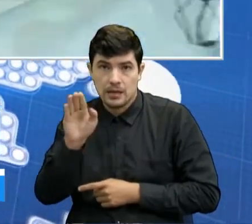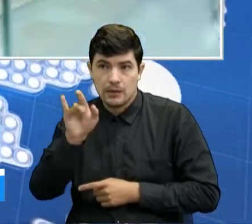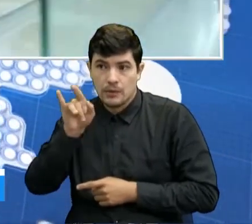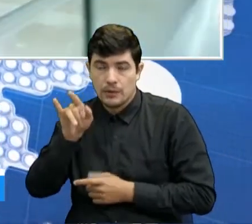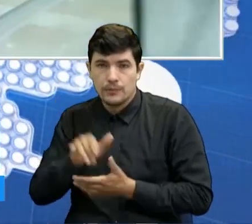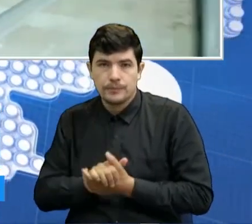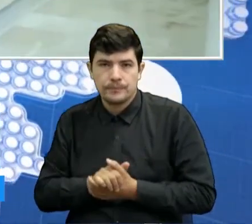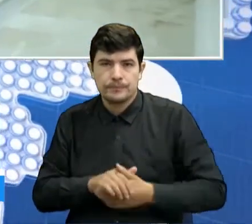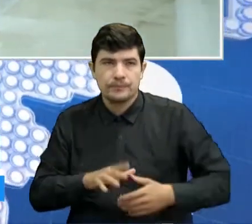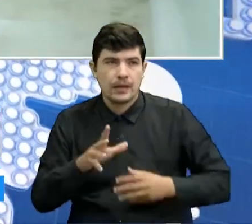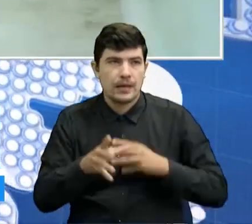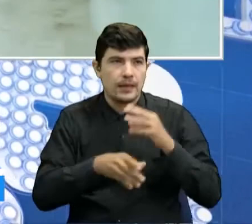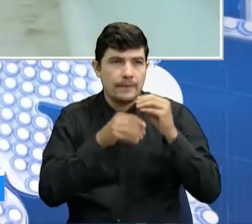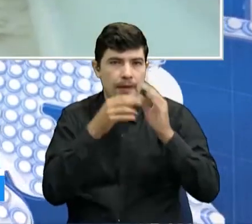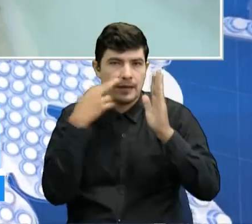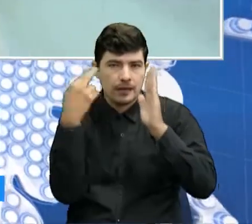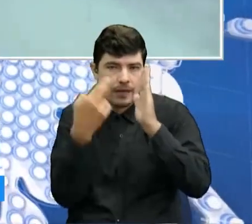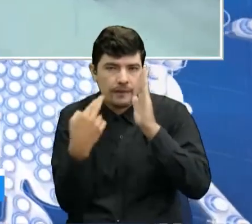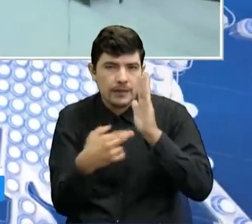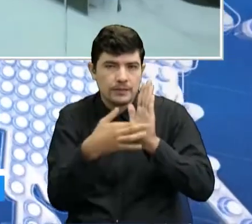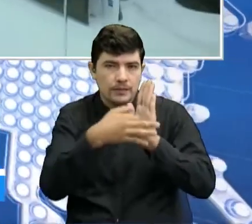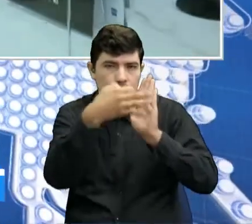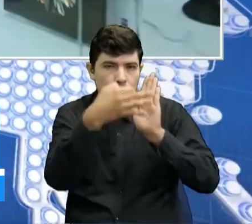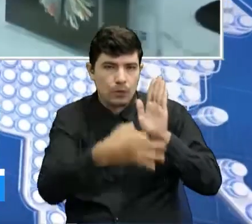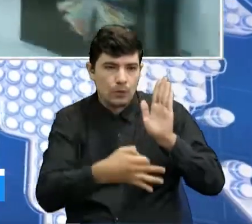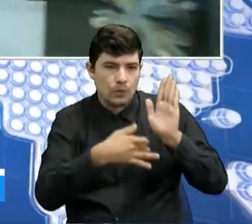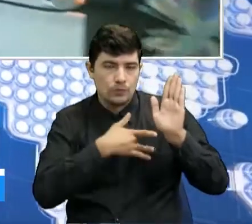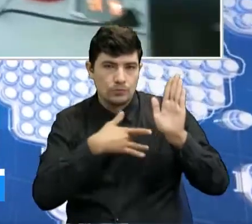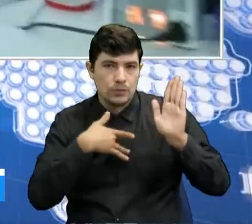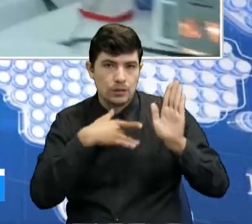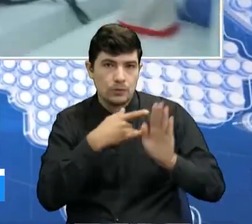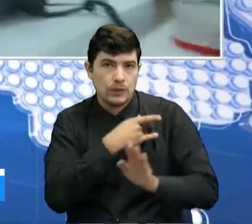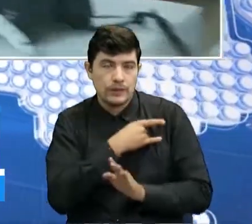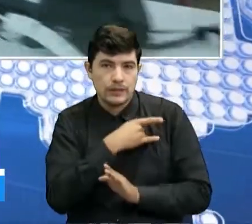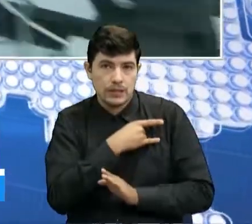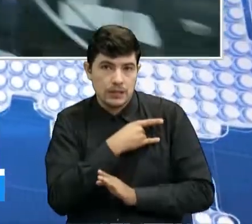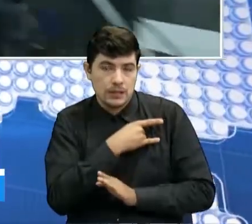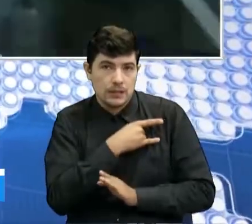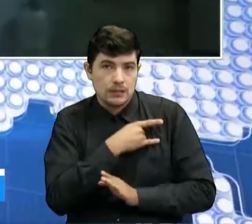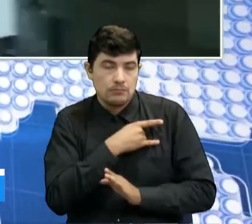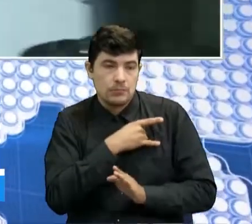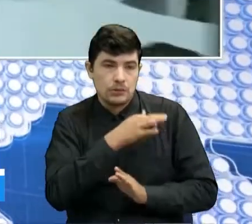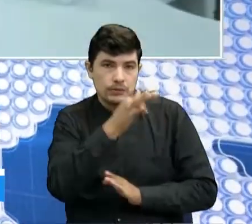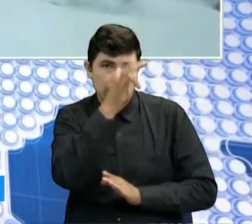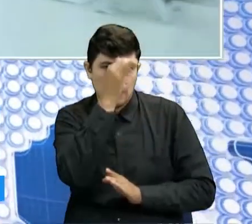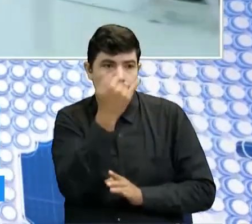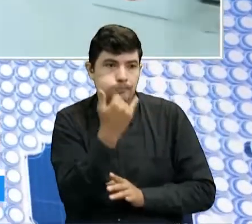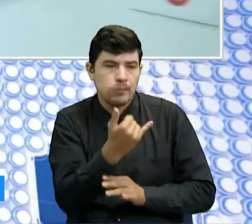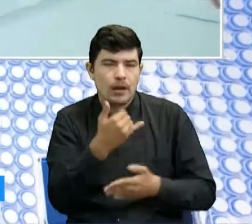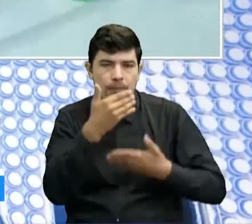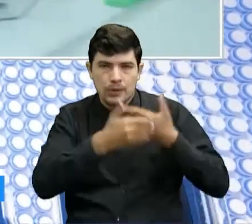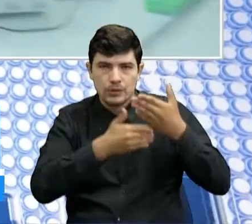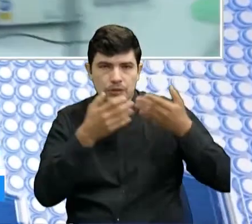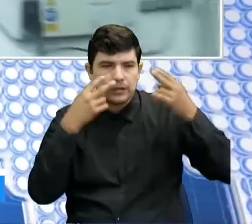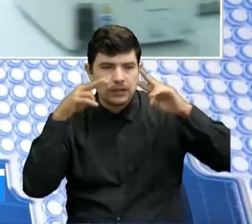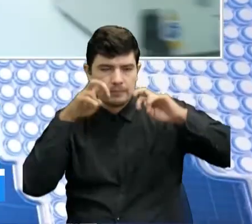También fue revisado los protocolos en el Hemocentro del Hospital Universitario, donde se realizará el proceso de